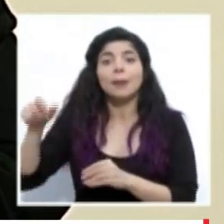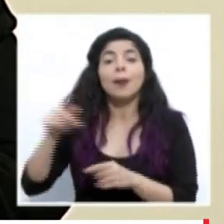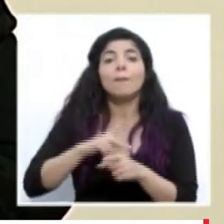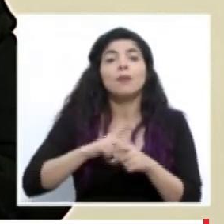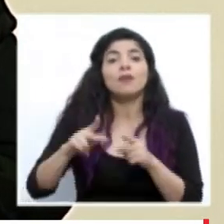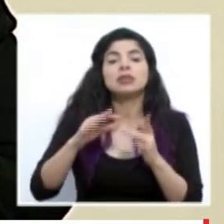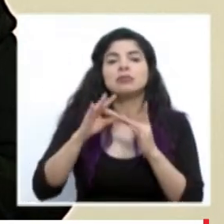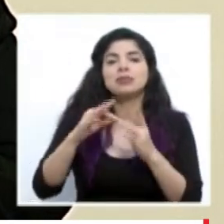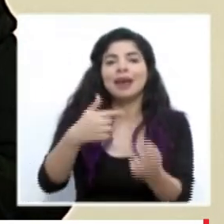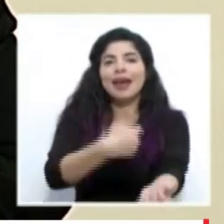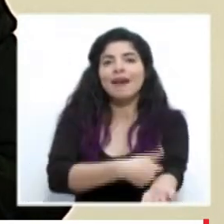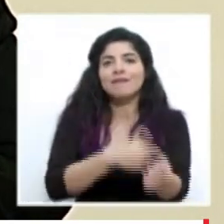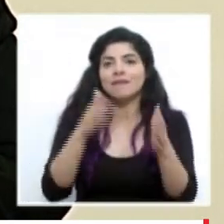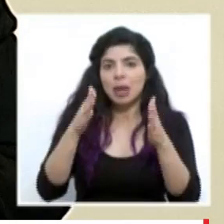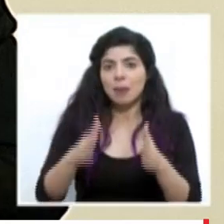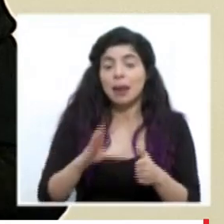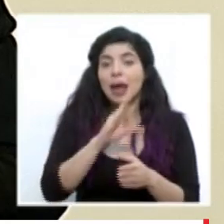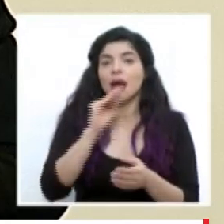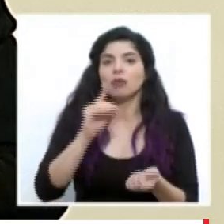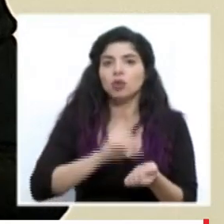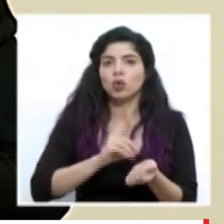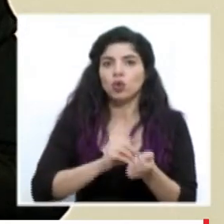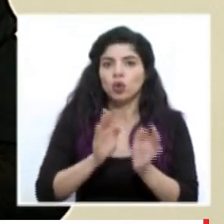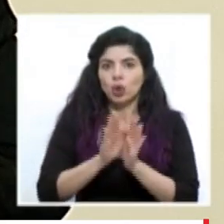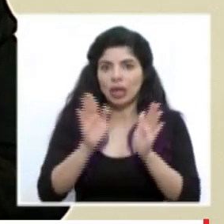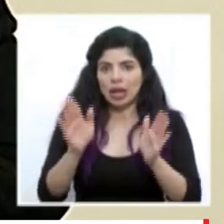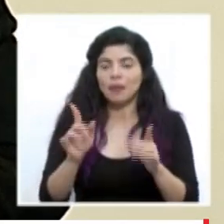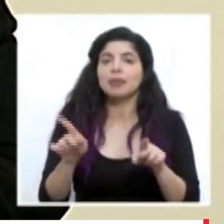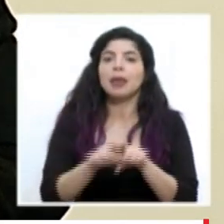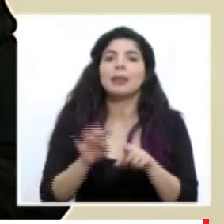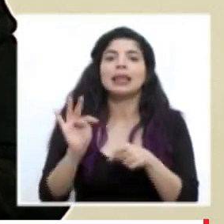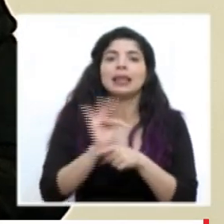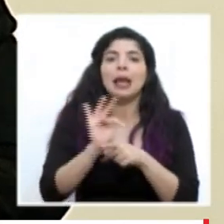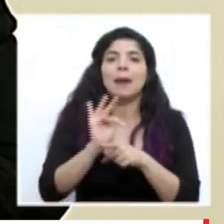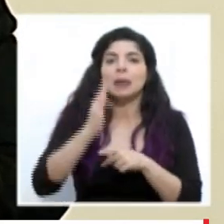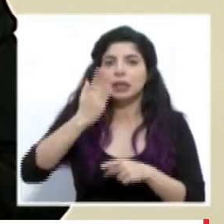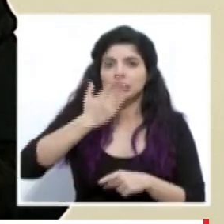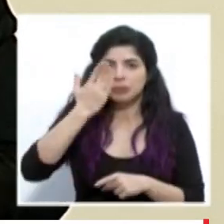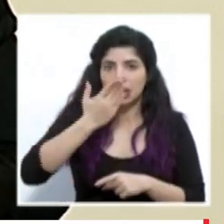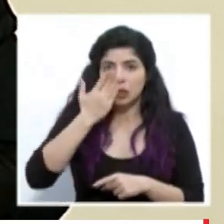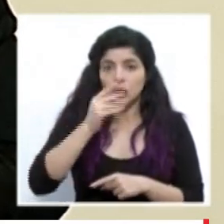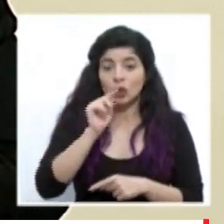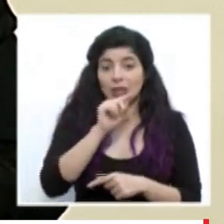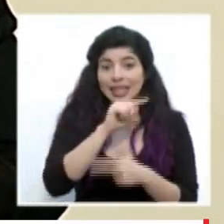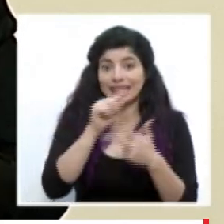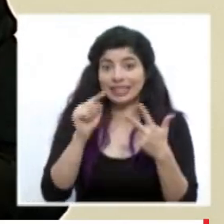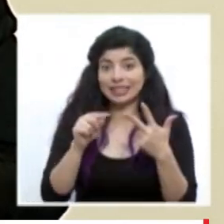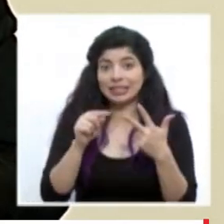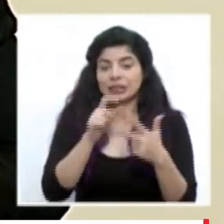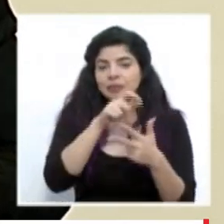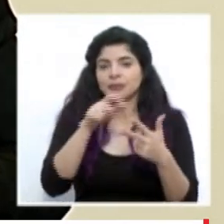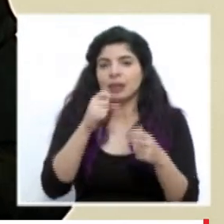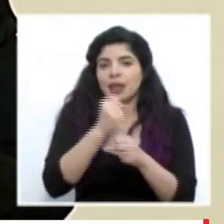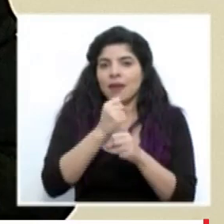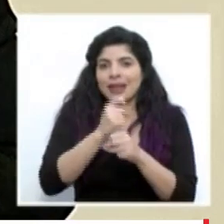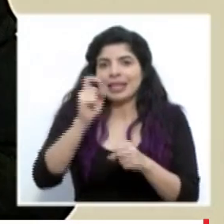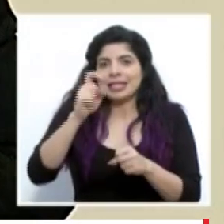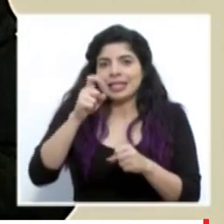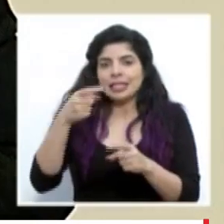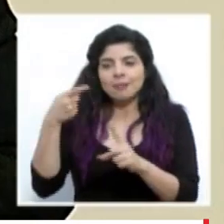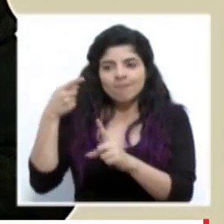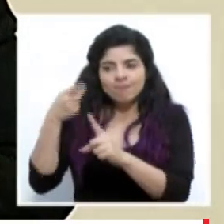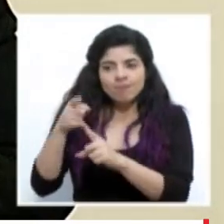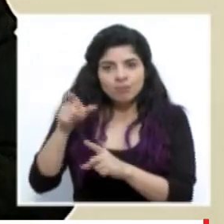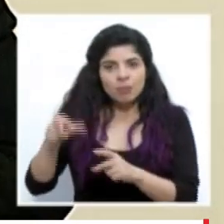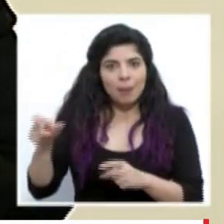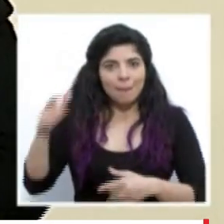de enfermería y médicos generales, que también terapistas respiratorios, que son el personal que se necesita para el manejo